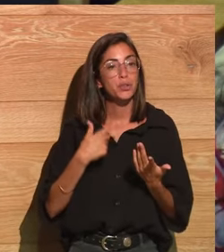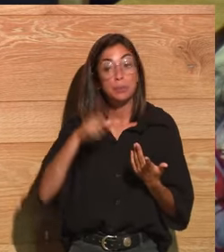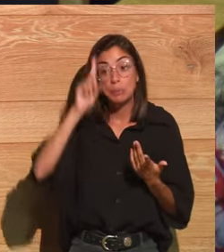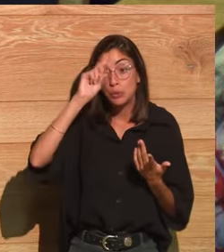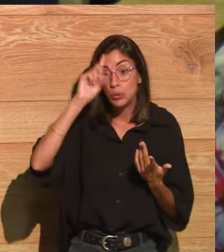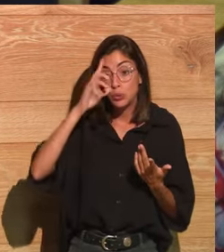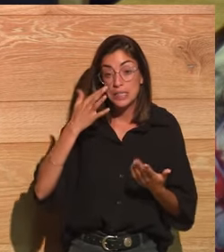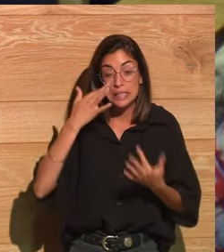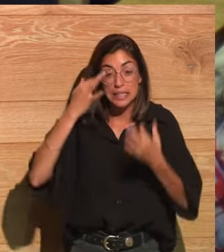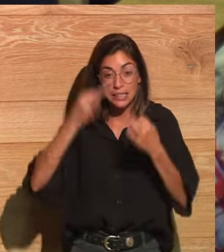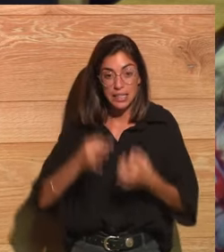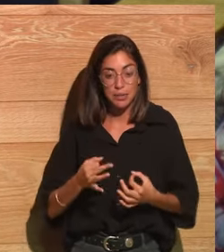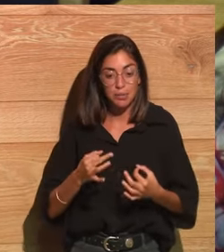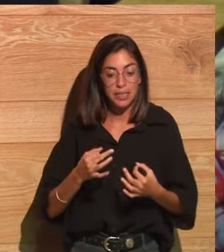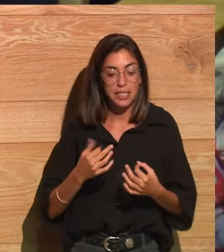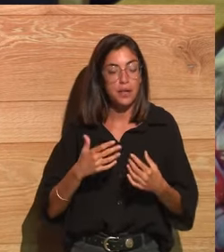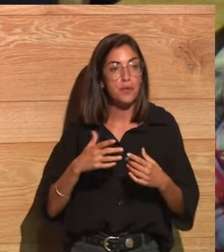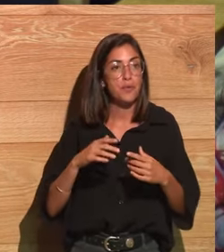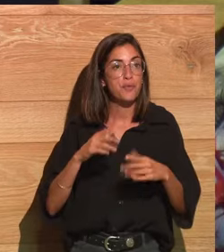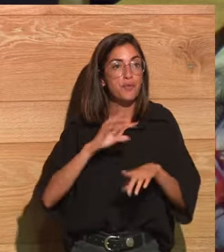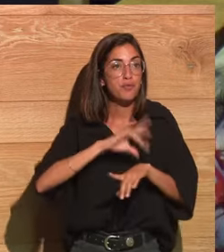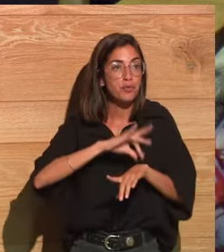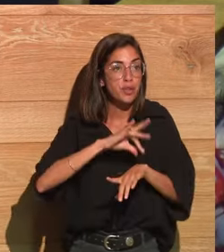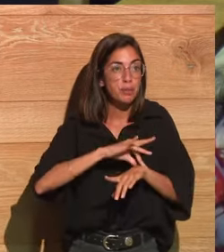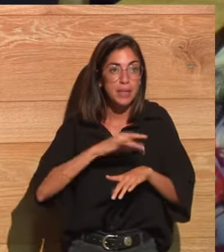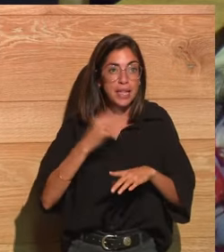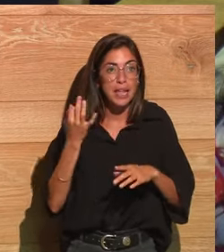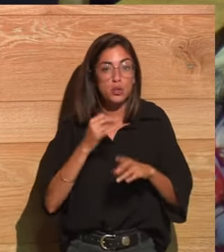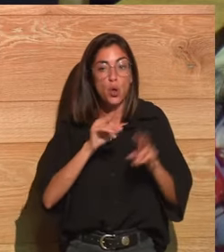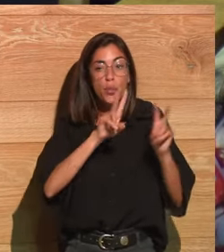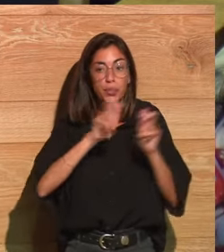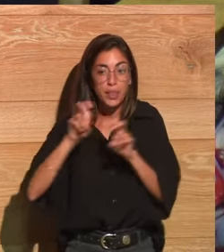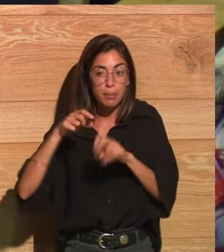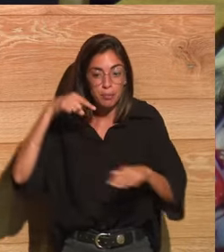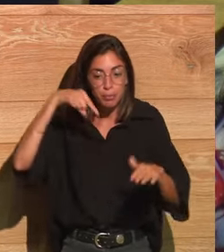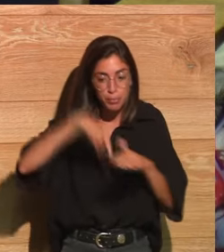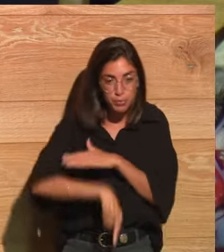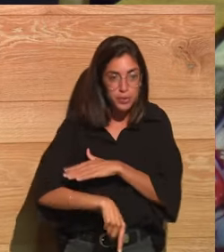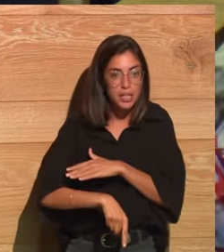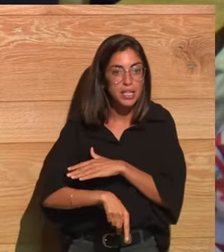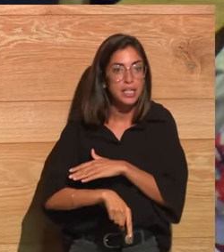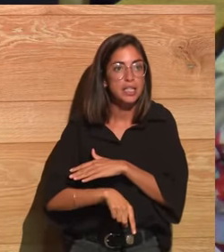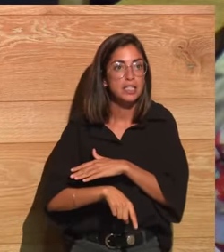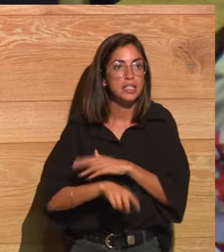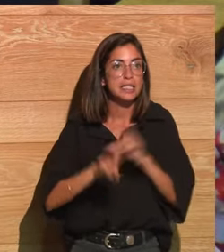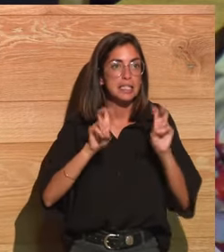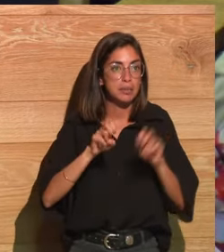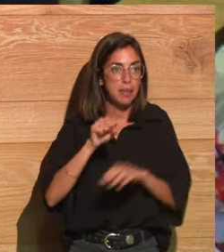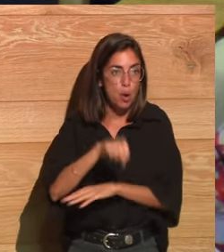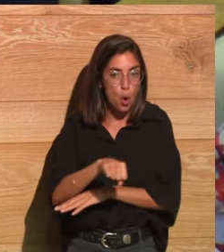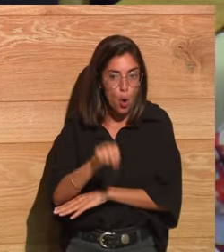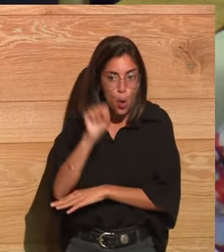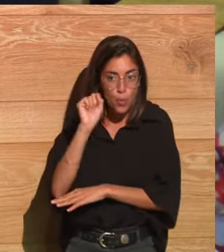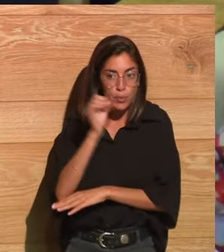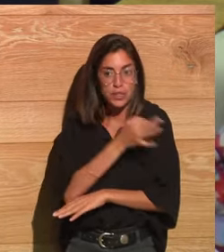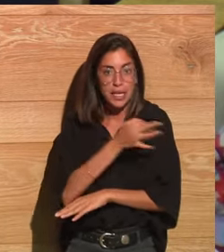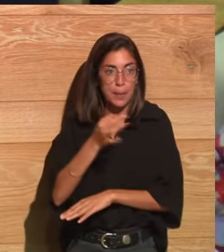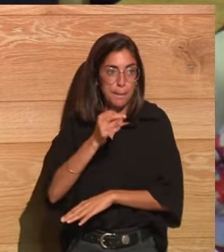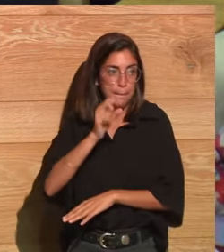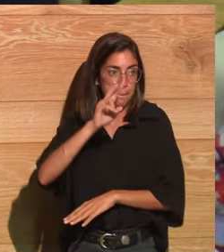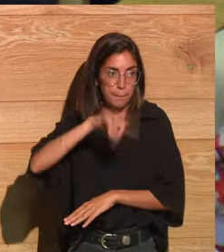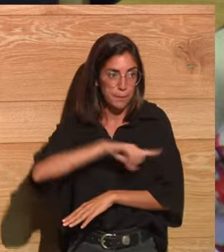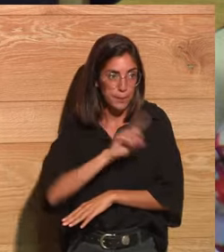qué enfermedades o qué temas has profundizado en cuanto a Perfectus, a nuestra